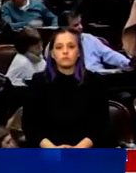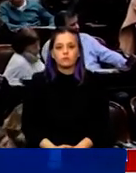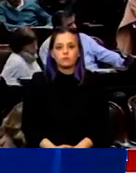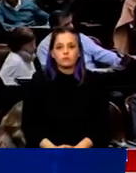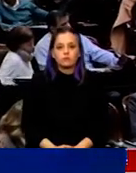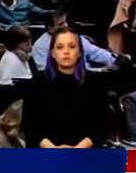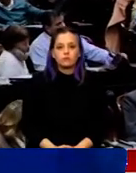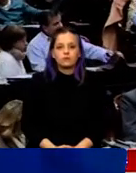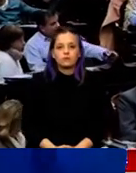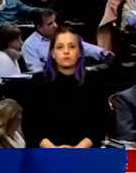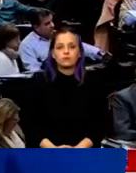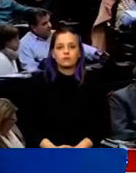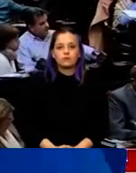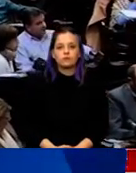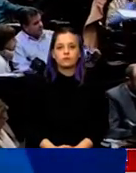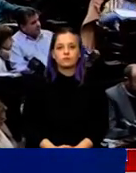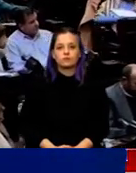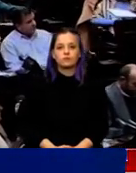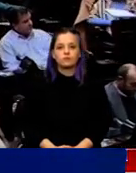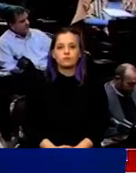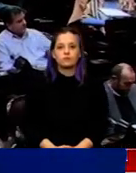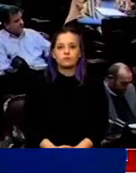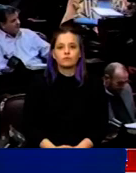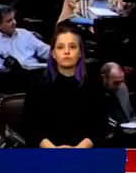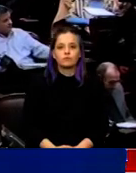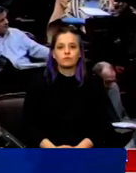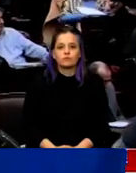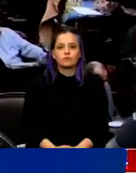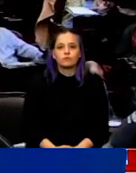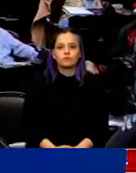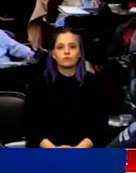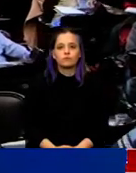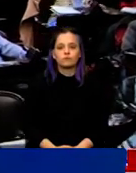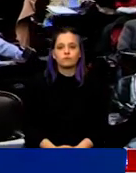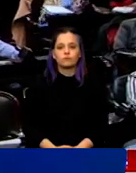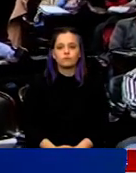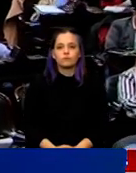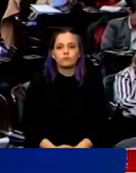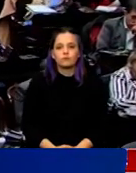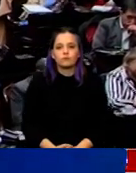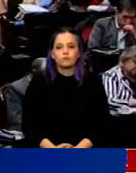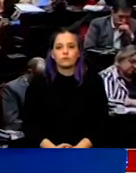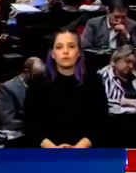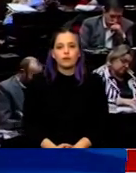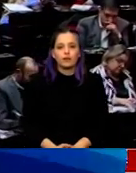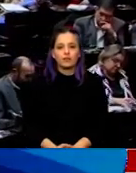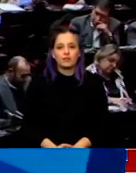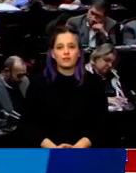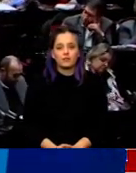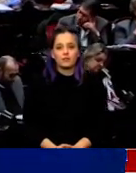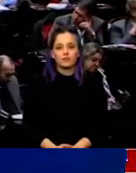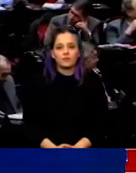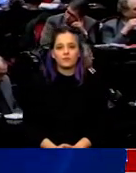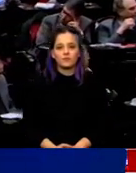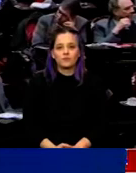inquilino como propietarios Tuvimos una una buena expectativa hemos dado un pequeño paso en el sector